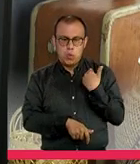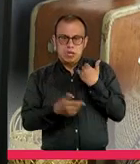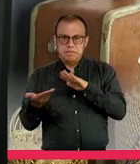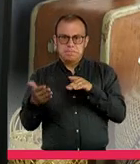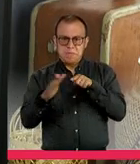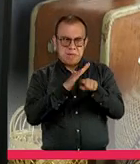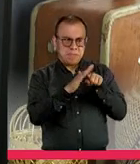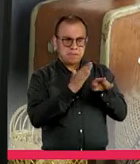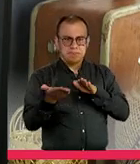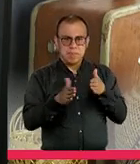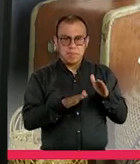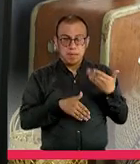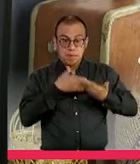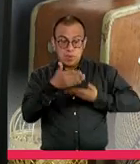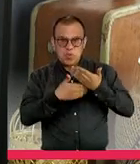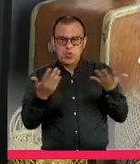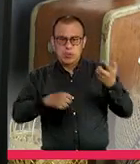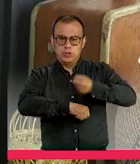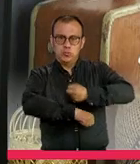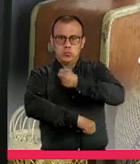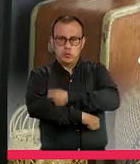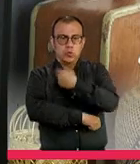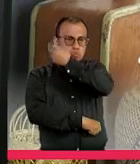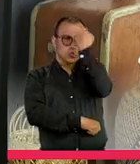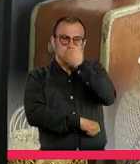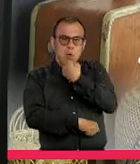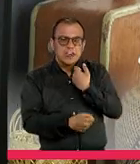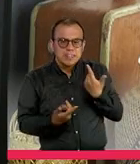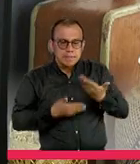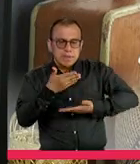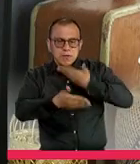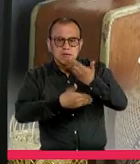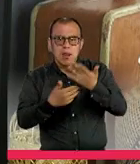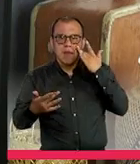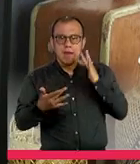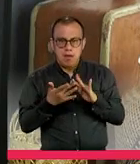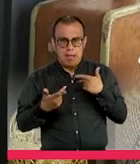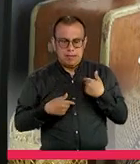Las autoridades continúan investigando estos asesinatos en el municipio.